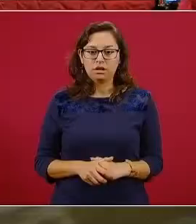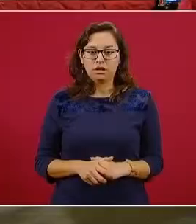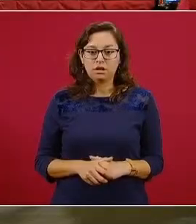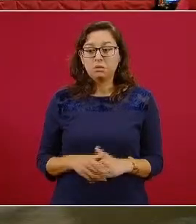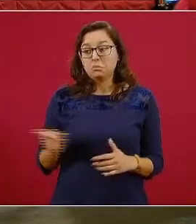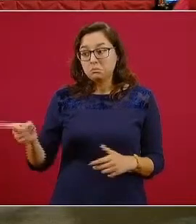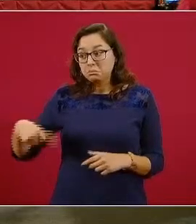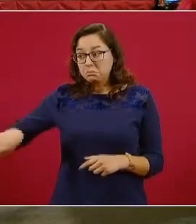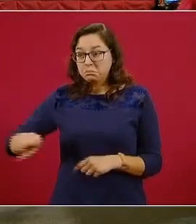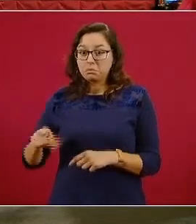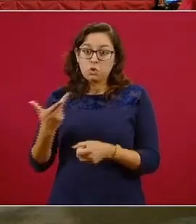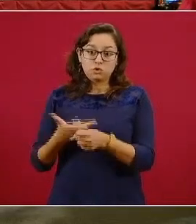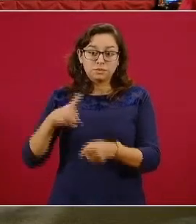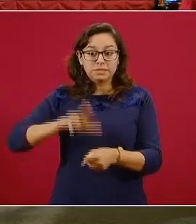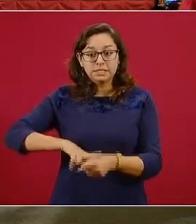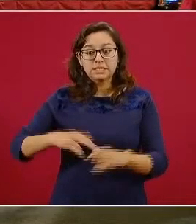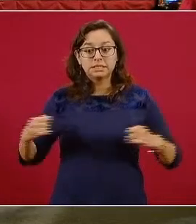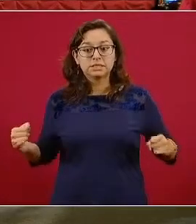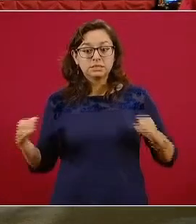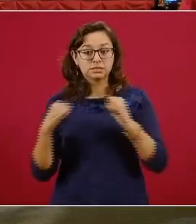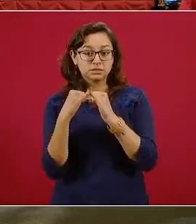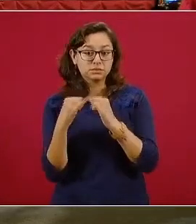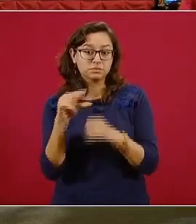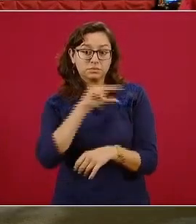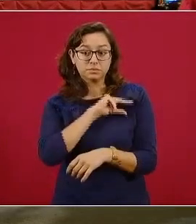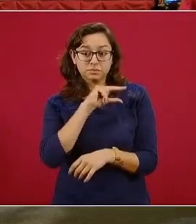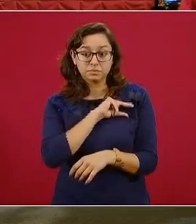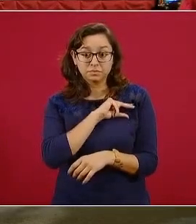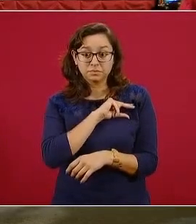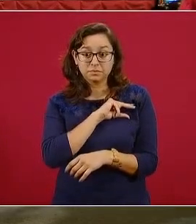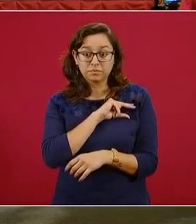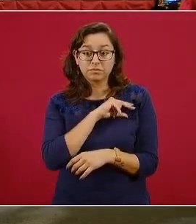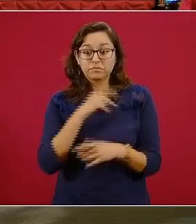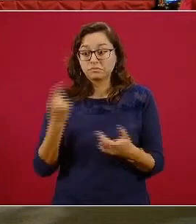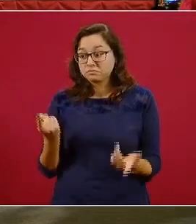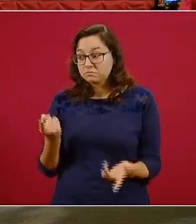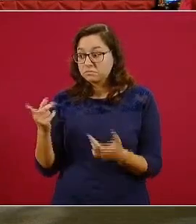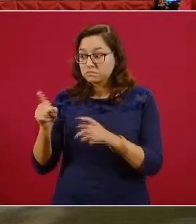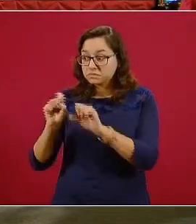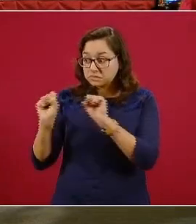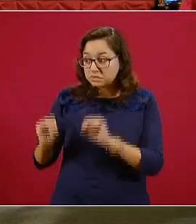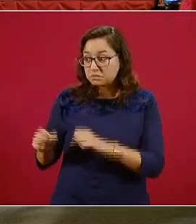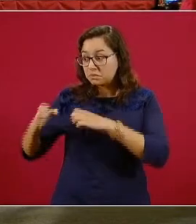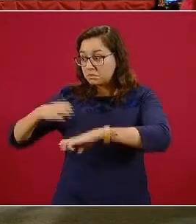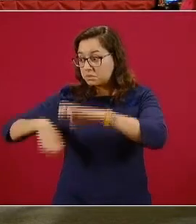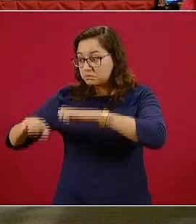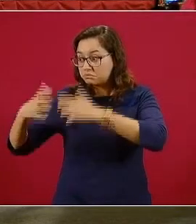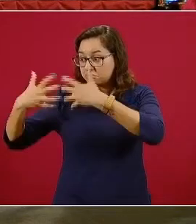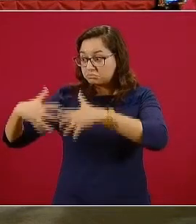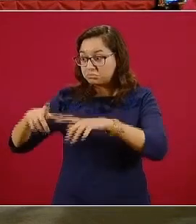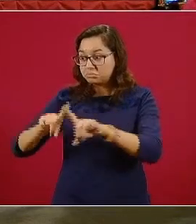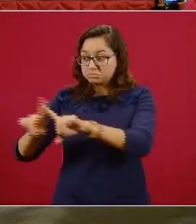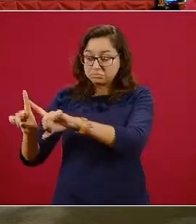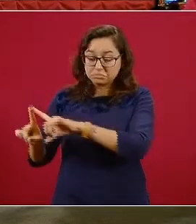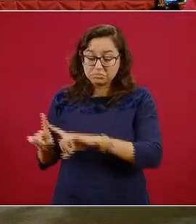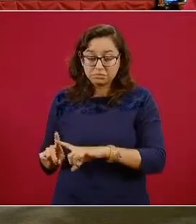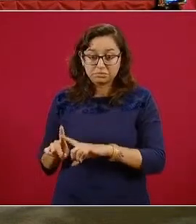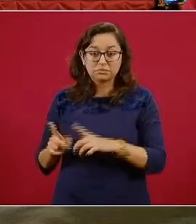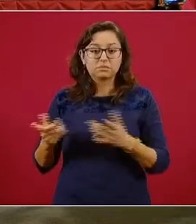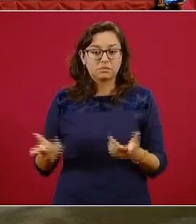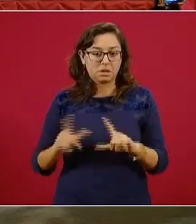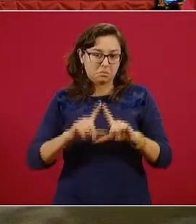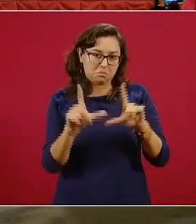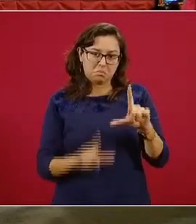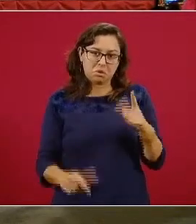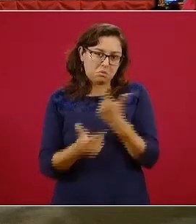dependencias privadas o, digamos, unidades de atención privadas o sistemas corporativos de atención. Por supuesto, México es un